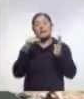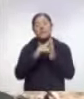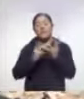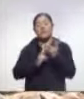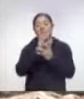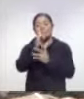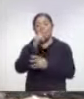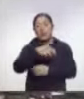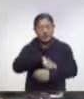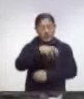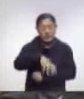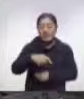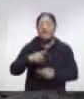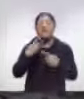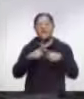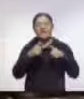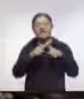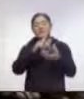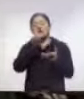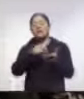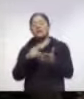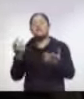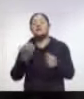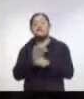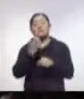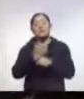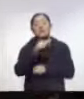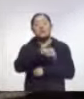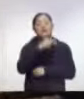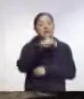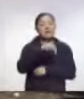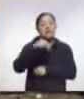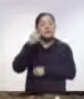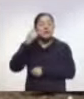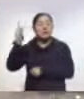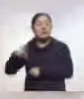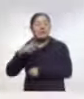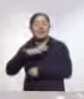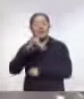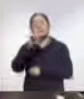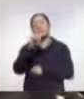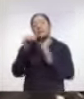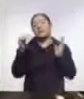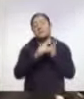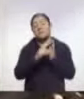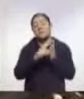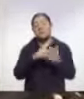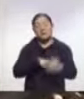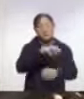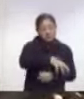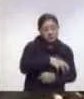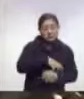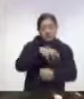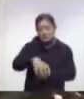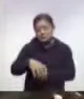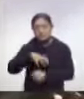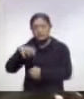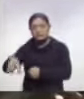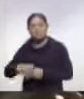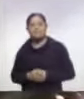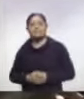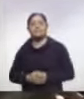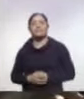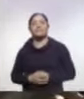varios puntos del estado, mientras que en Nanacamilpa se lograron colocar 20 mil piezas. Por parte de Sefoa, que es el